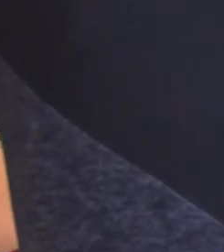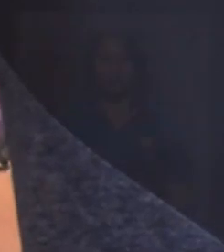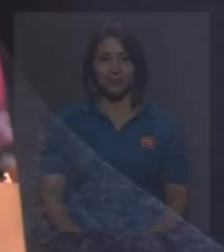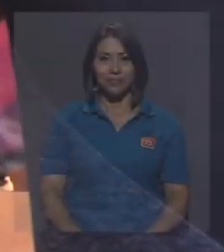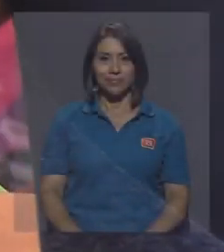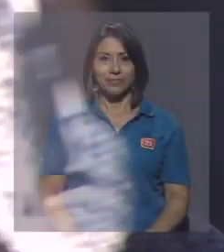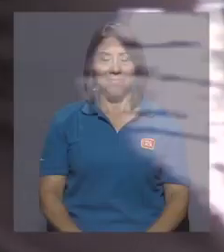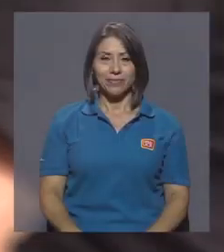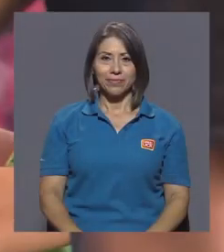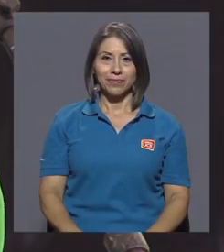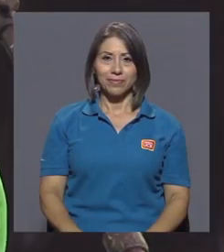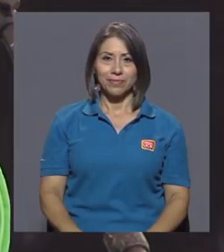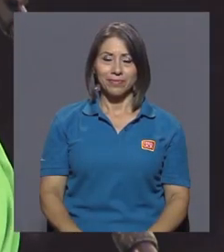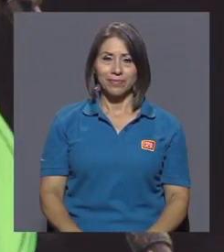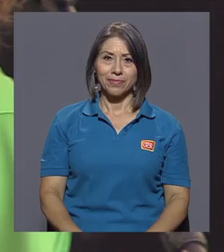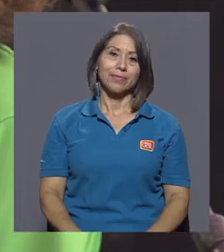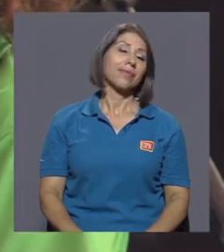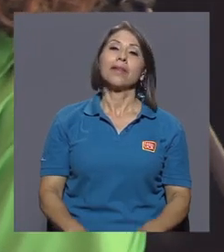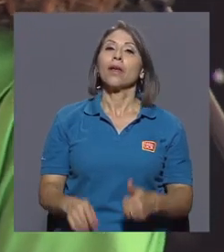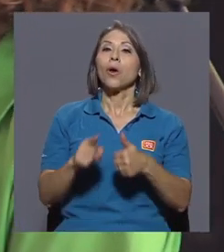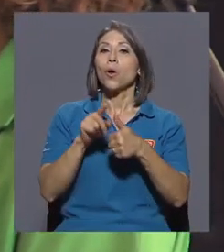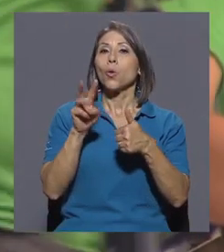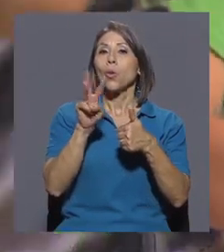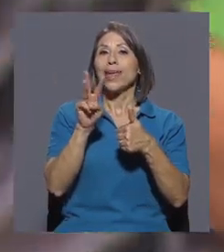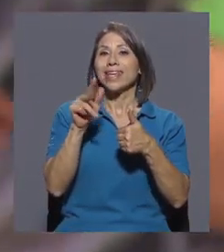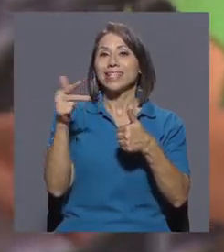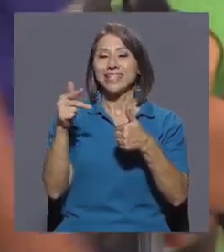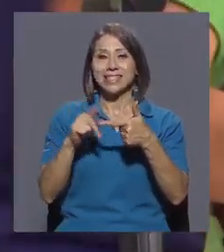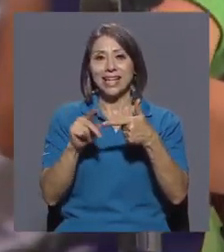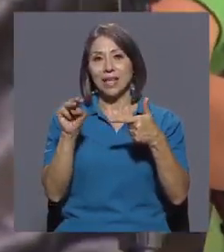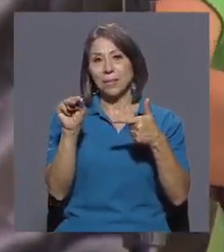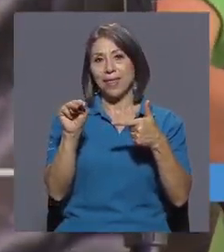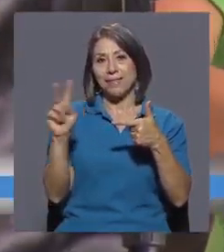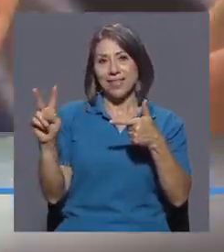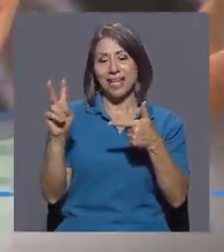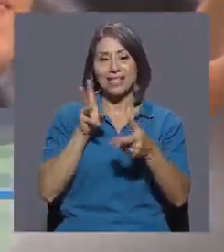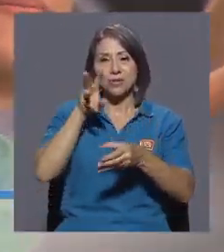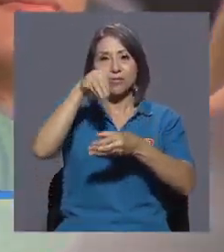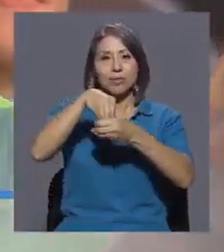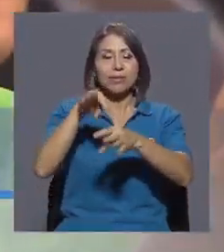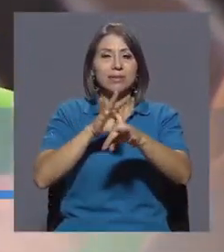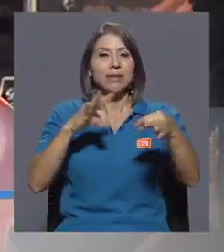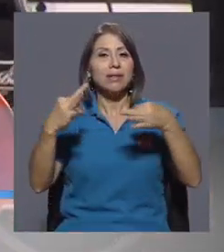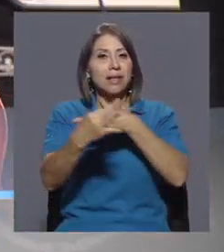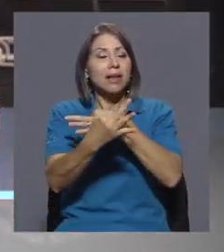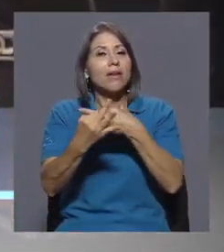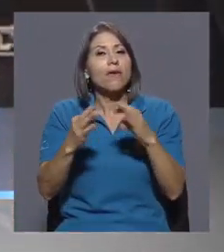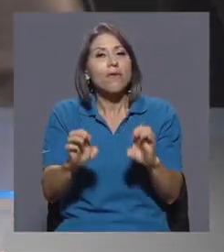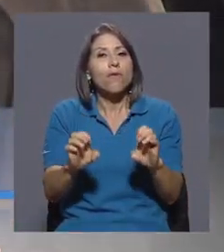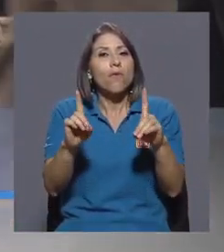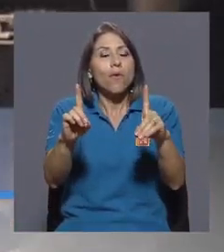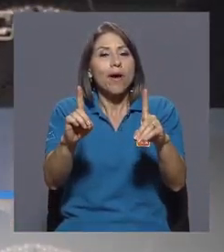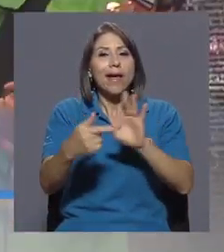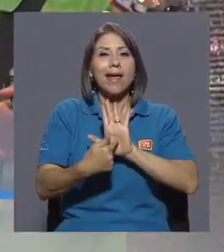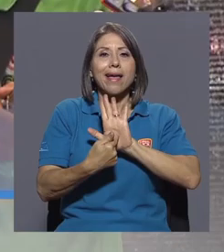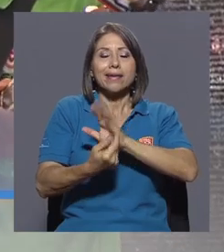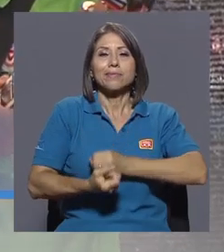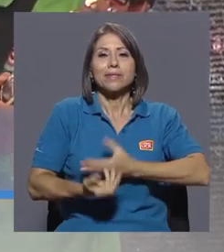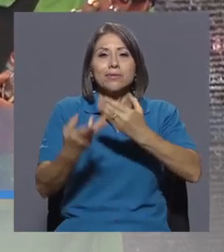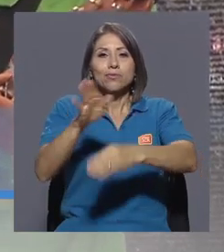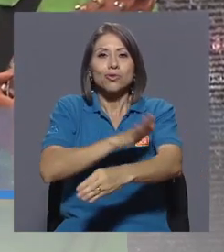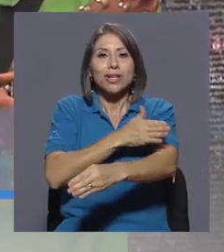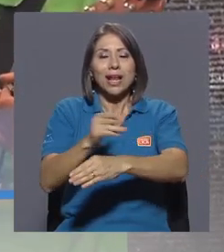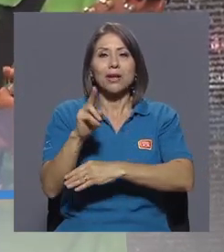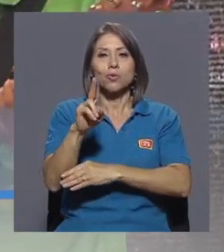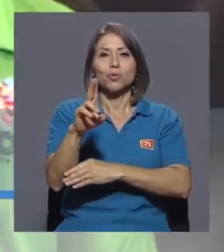white chips en y madeline villegas forman parte del taller formativo de expresión musical de la ugr más